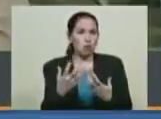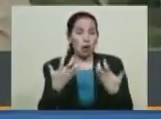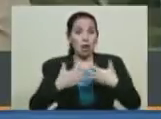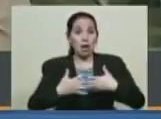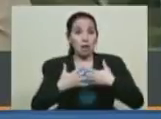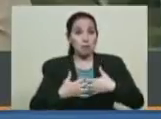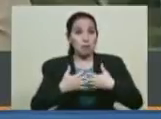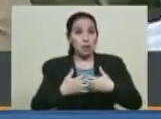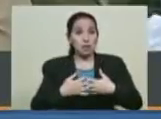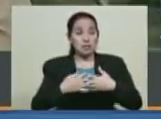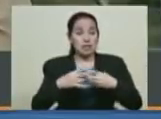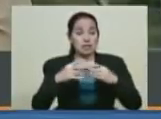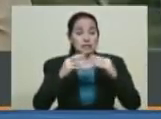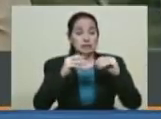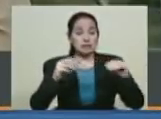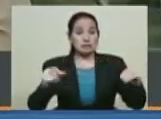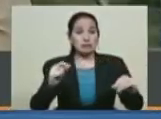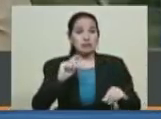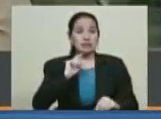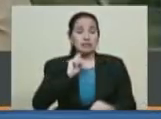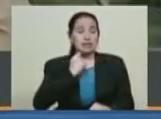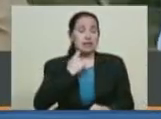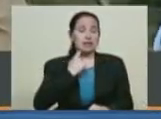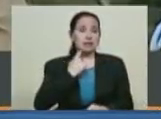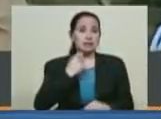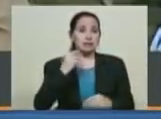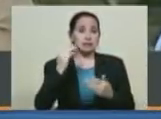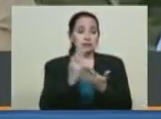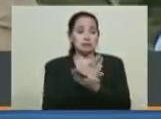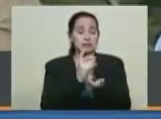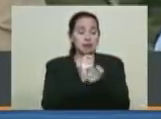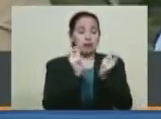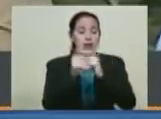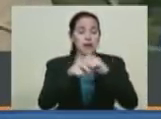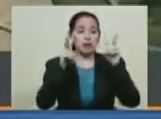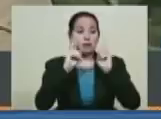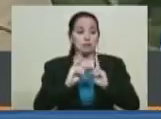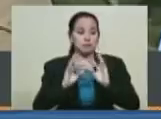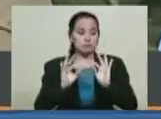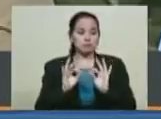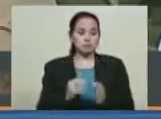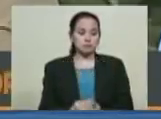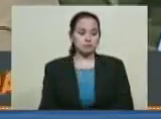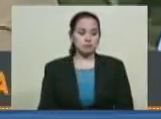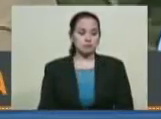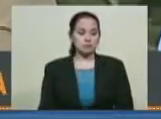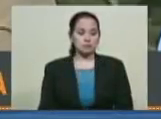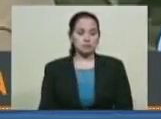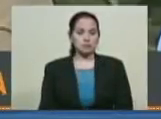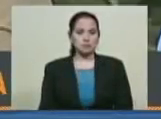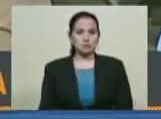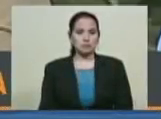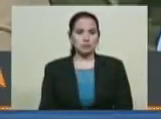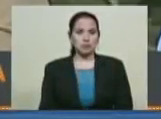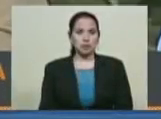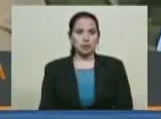empresas desalinizadoras. Y yo quisiera firmarlas frente a ustedes y anunciarlas.